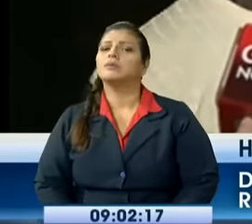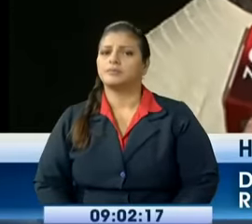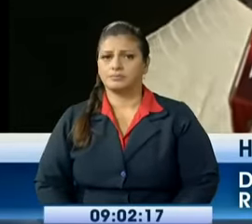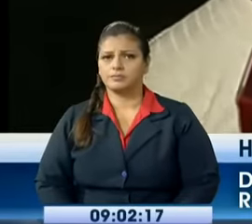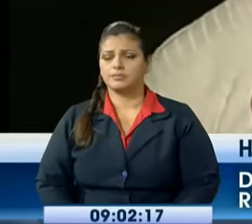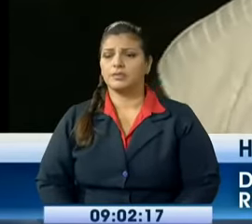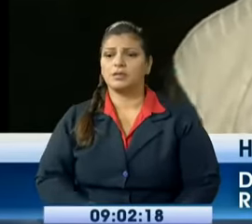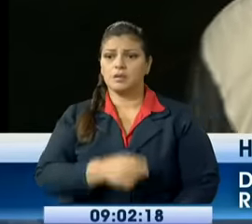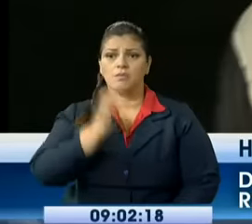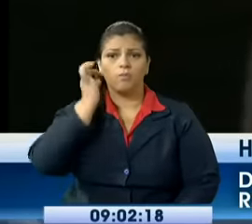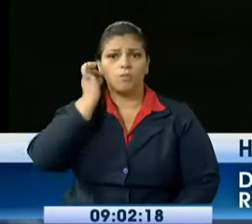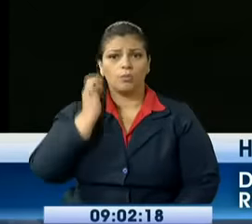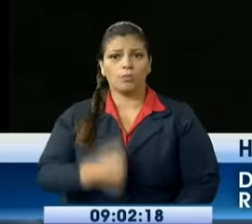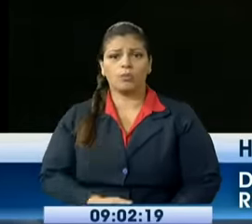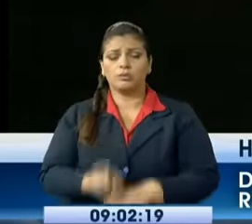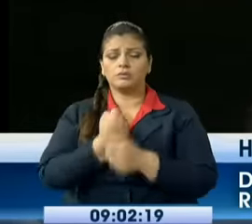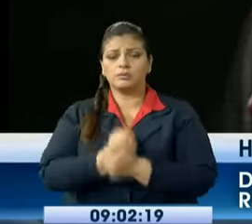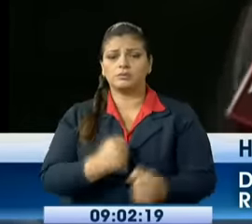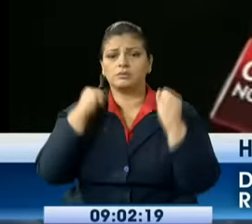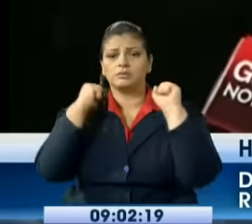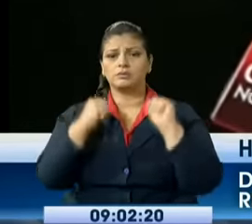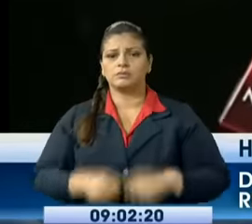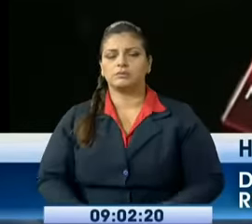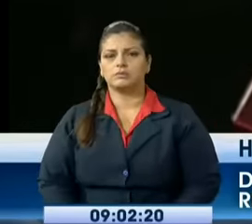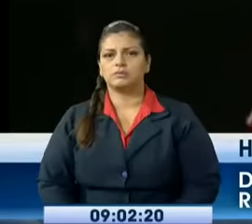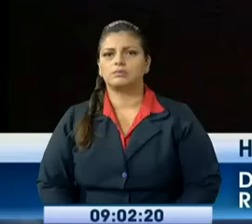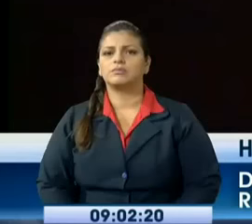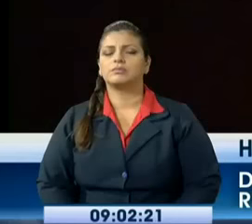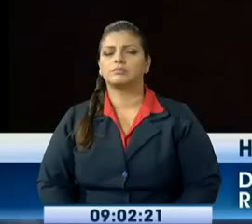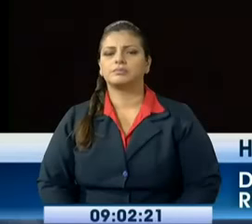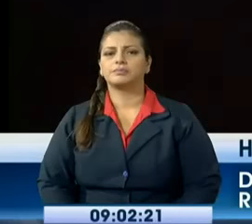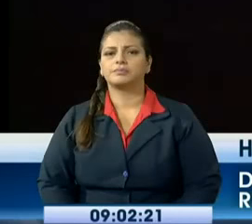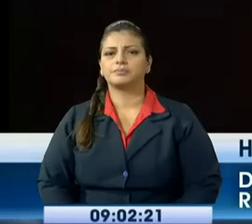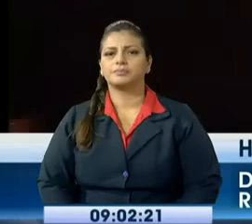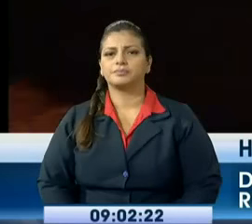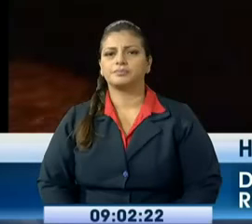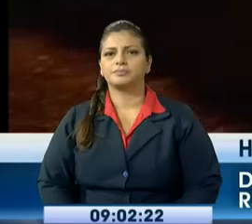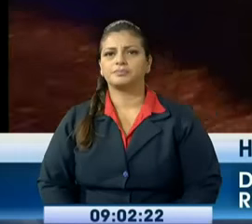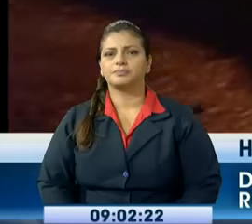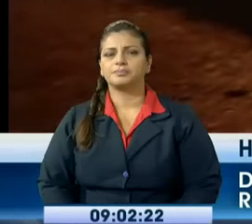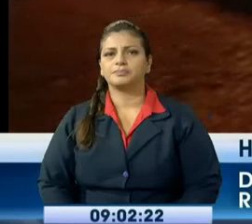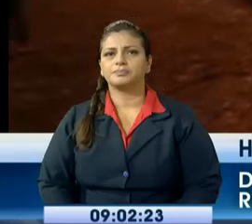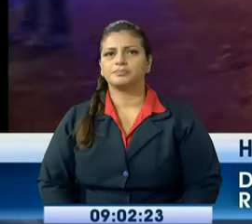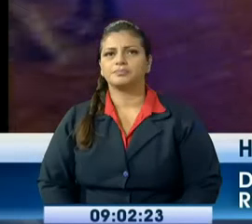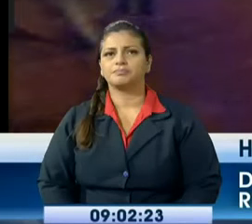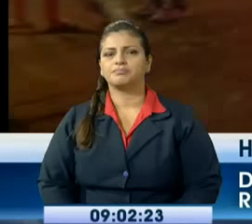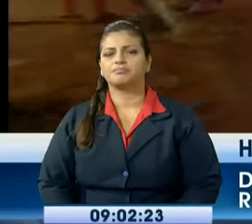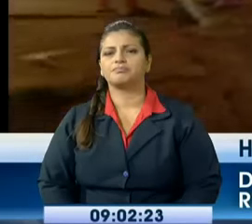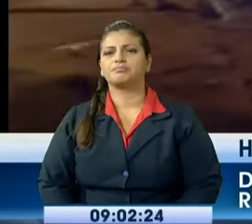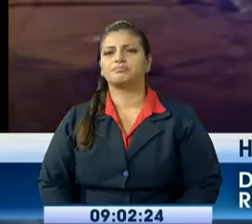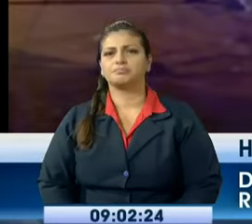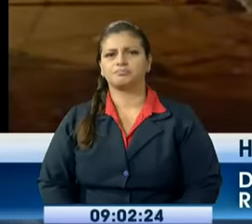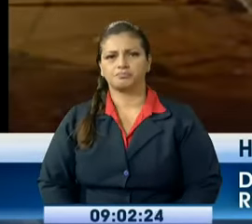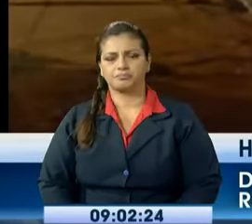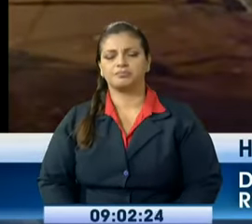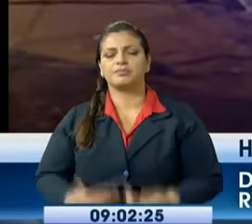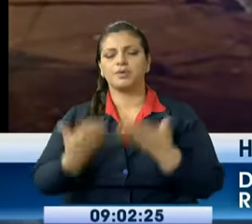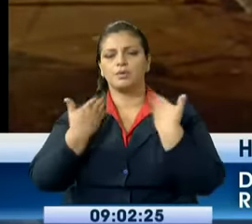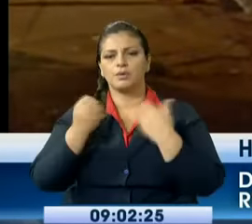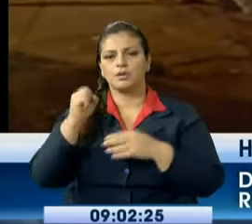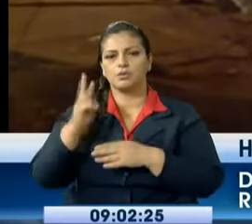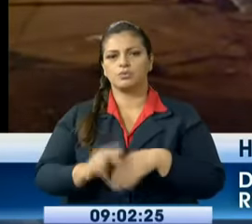se salvó porque si no también le hubieran matado a la pelada. ¿Quién se encontraba él? Con la chica. El crimen se registró en un callejón oscuro de la Ciudadela